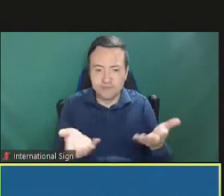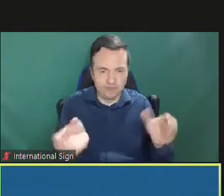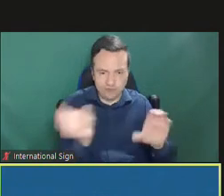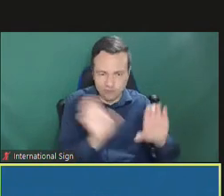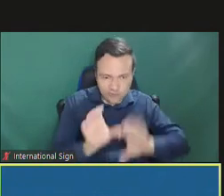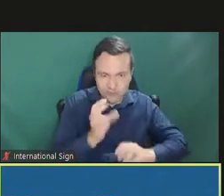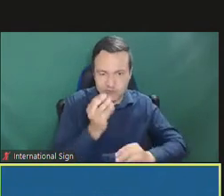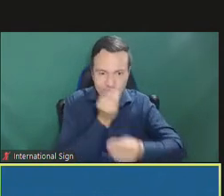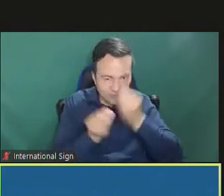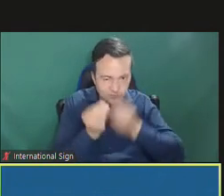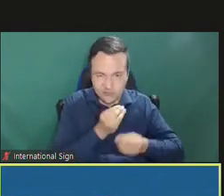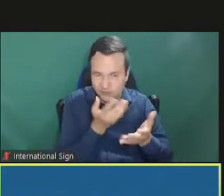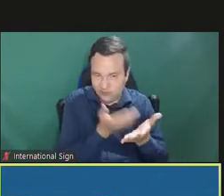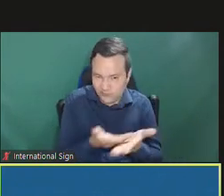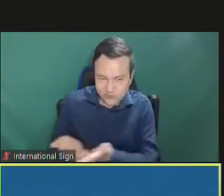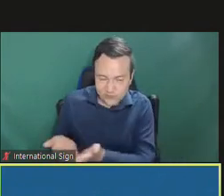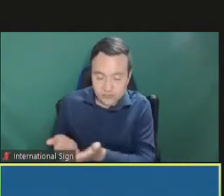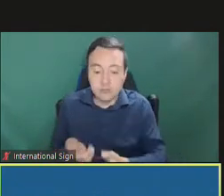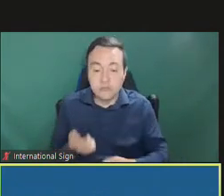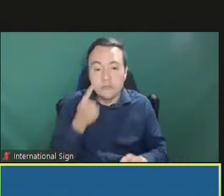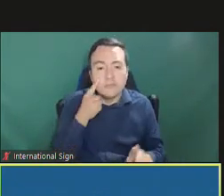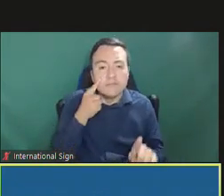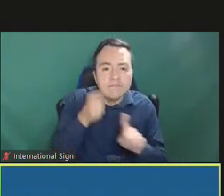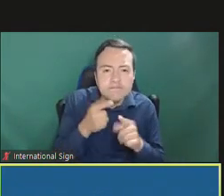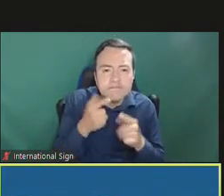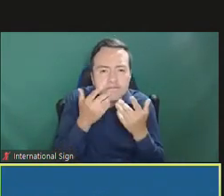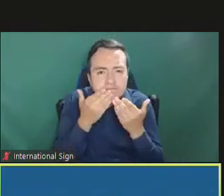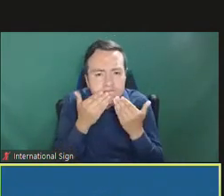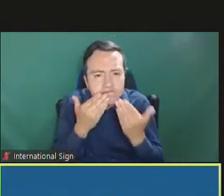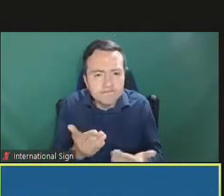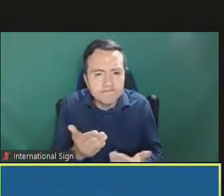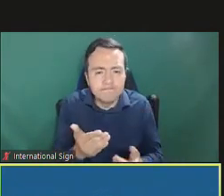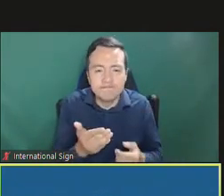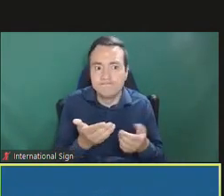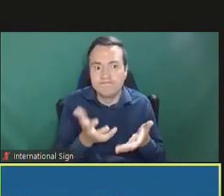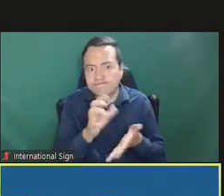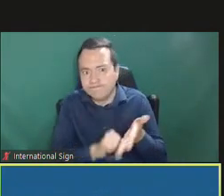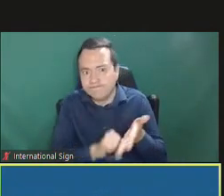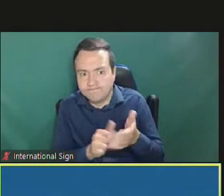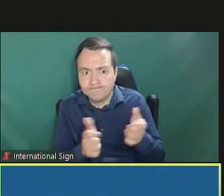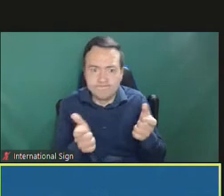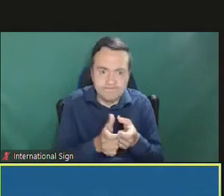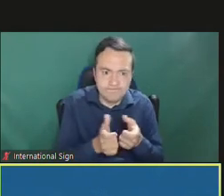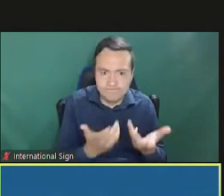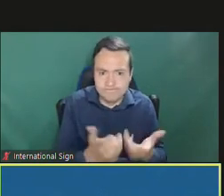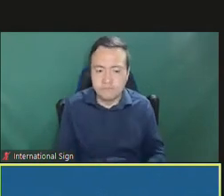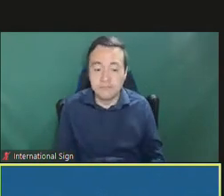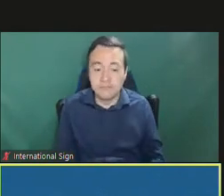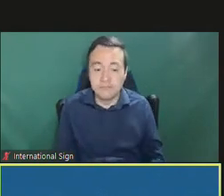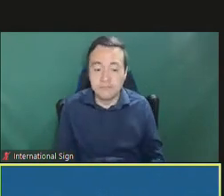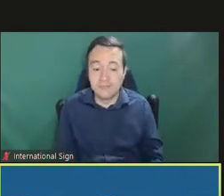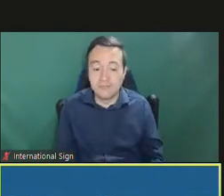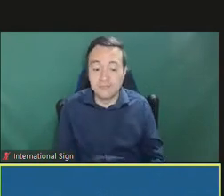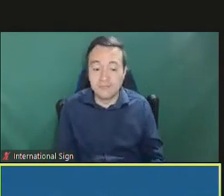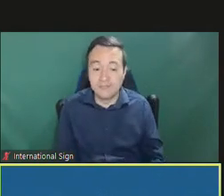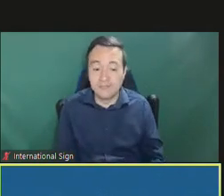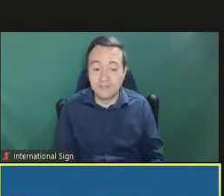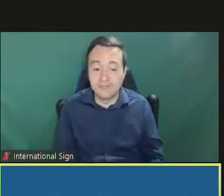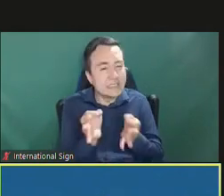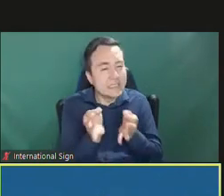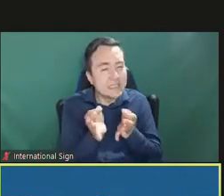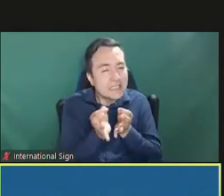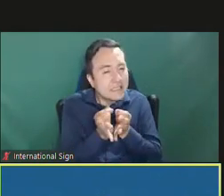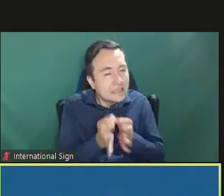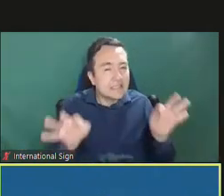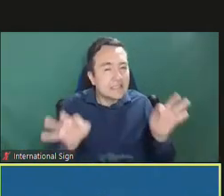el marketing de souza productos acaba atacando las a poner habilidades o explotando las con habilidades de los niños adolescentes esto